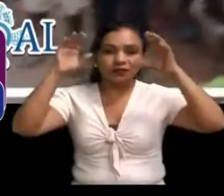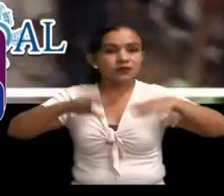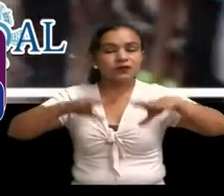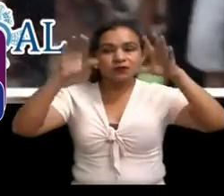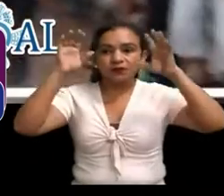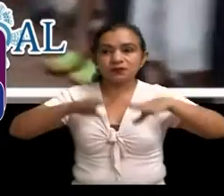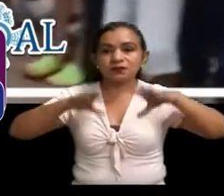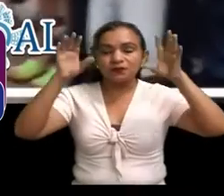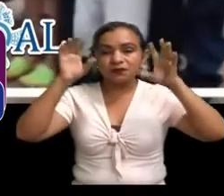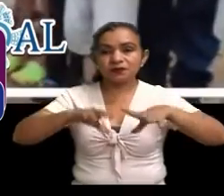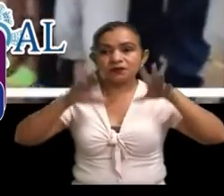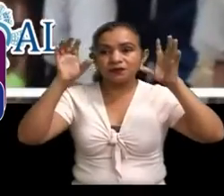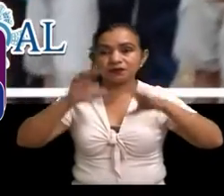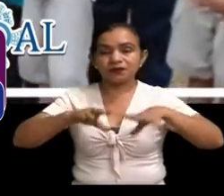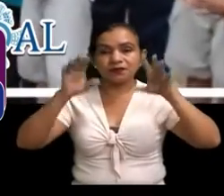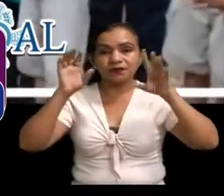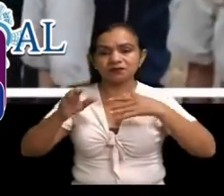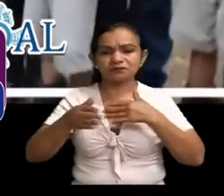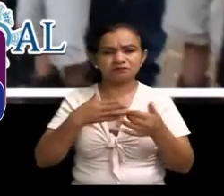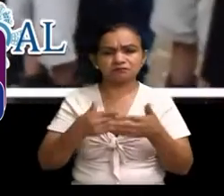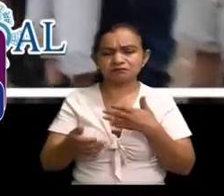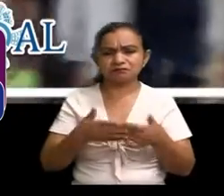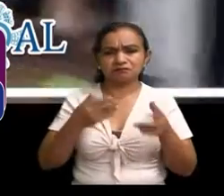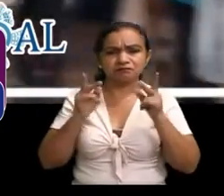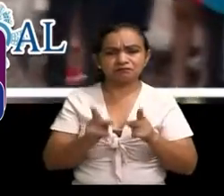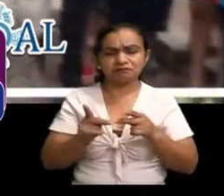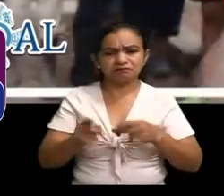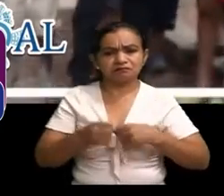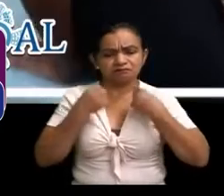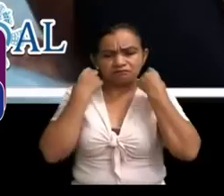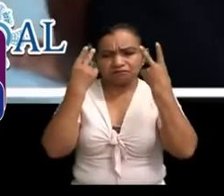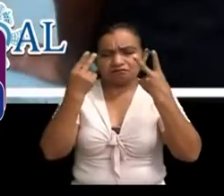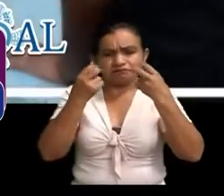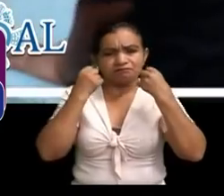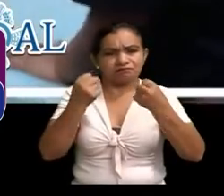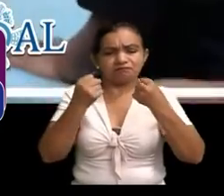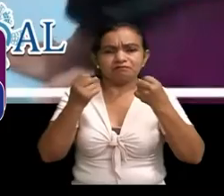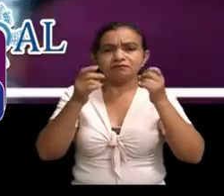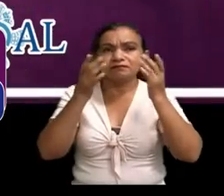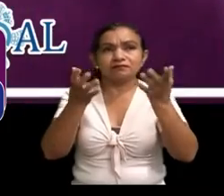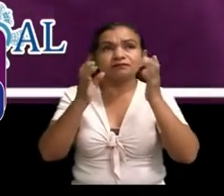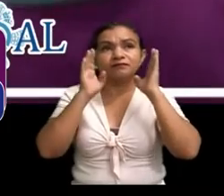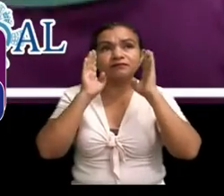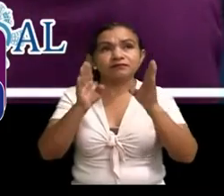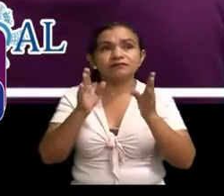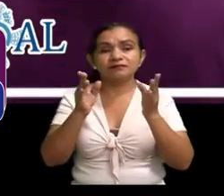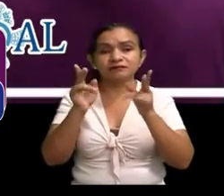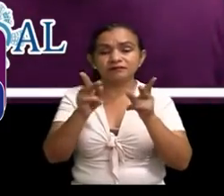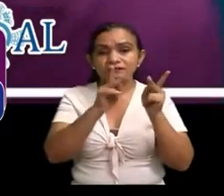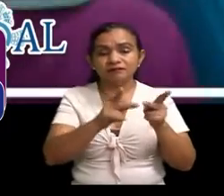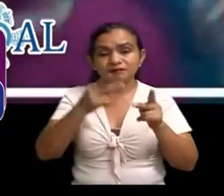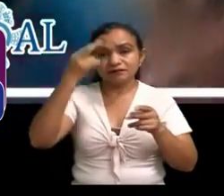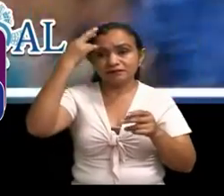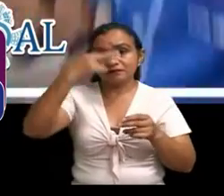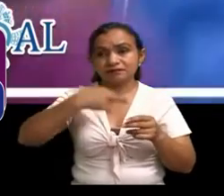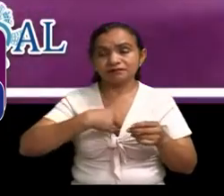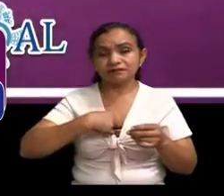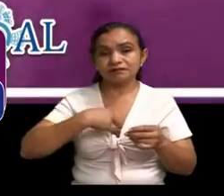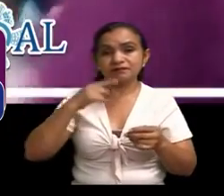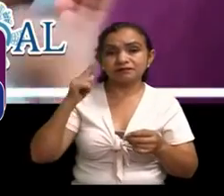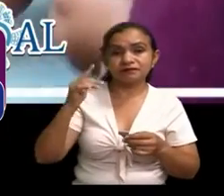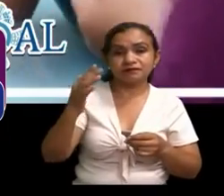ahí estaba lloviendo, pero la gente no se inmutó. Lo que quería era escuchar de parte de las autoridades